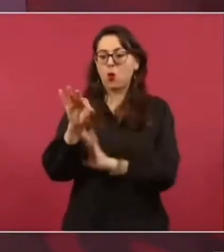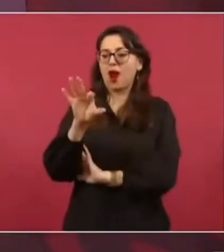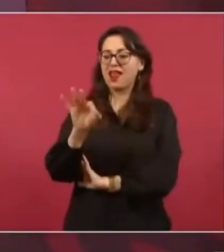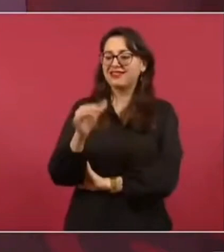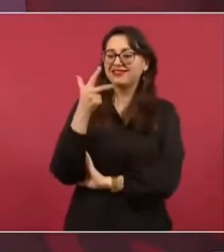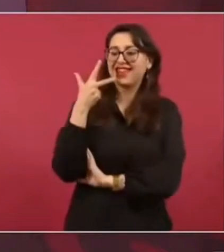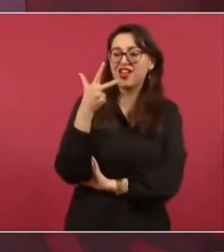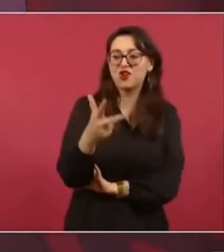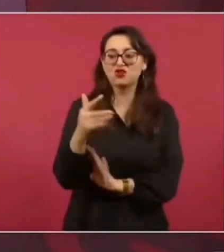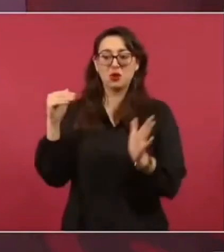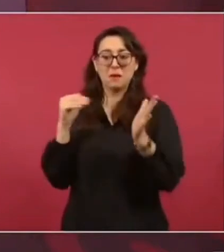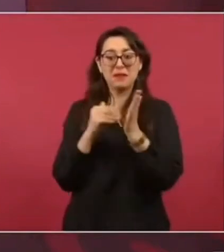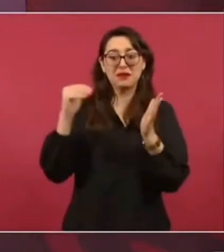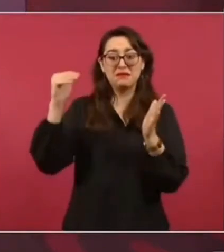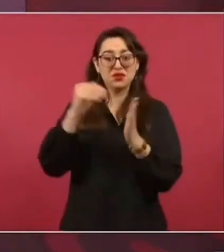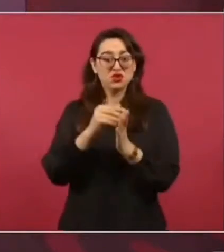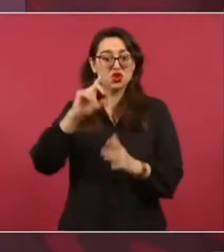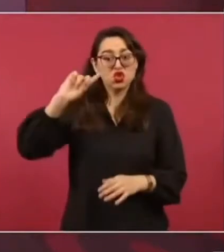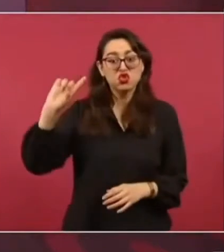24.